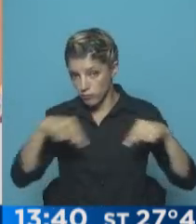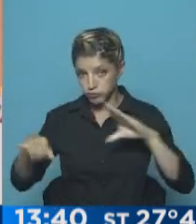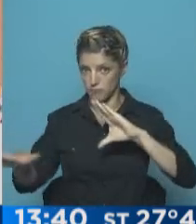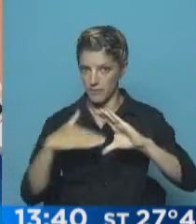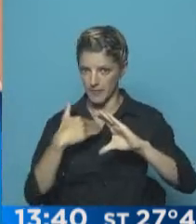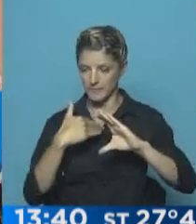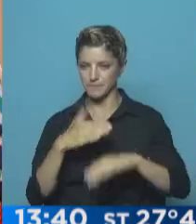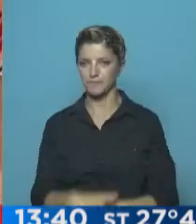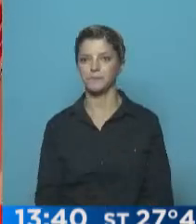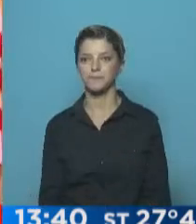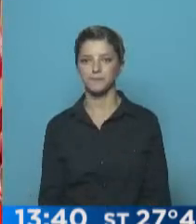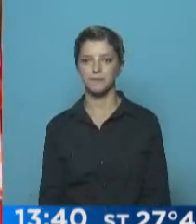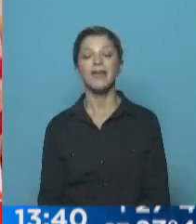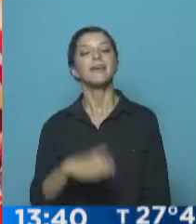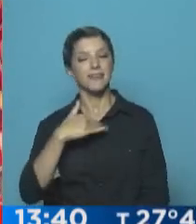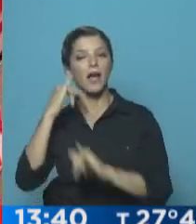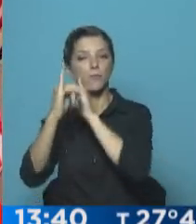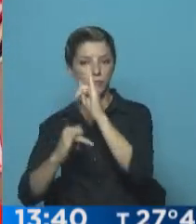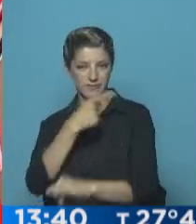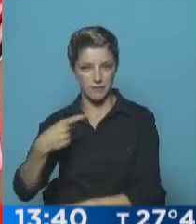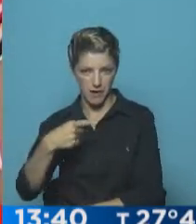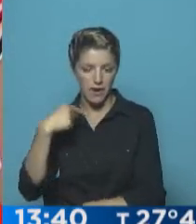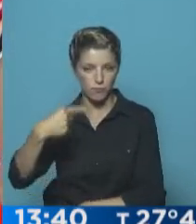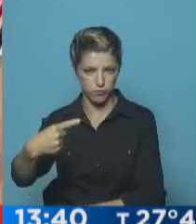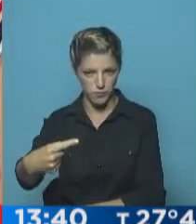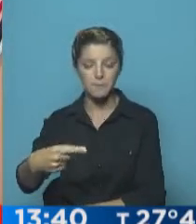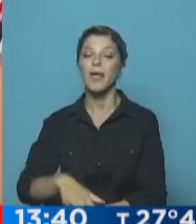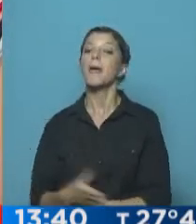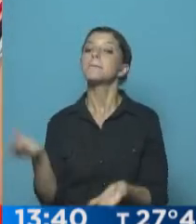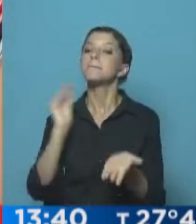escriben nos escriben y aquí las respondemos semana a semana seguimos ahora con más información con Roberto